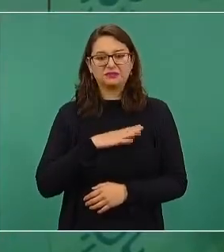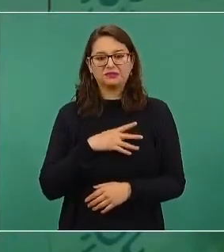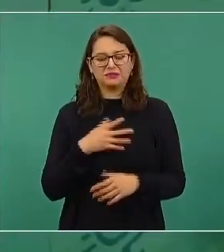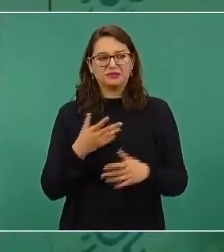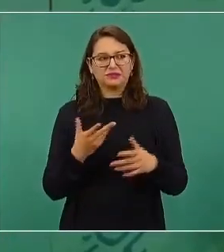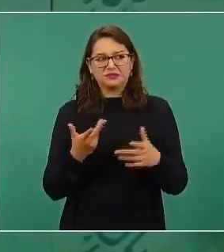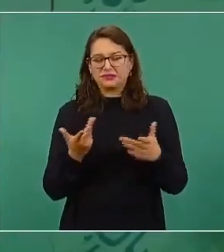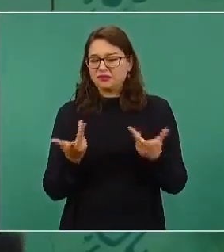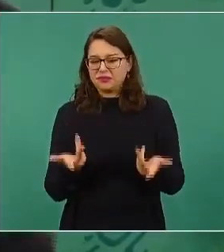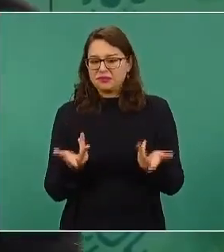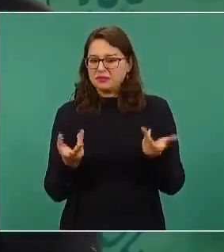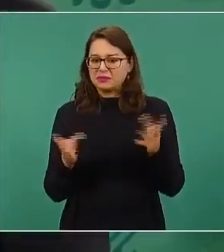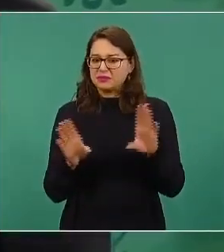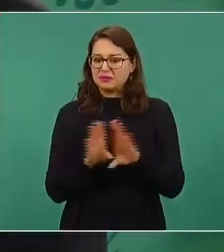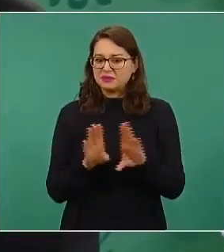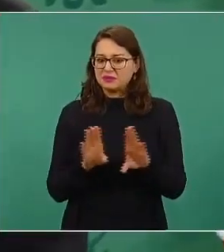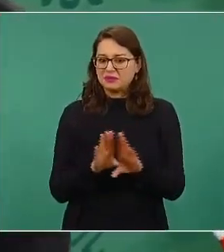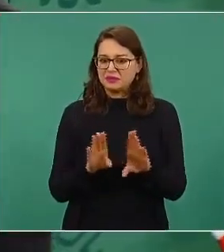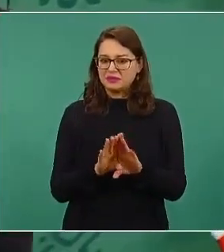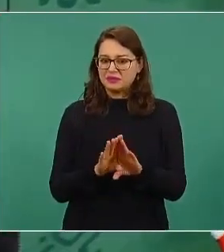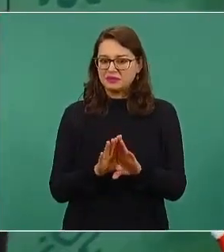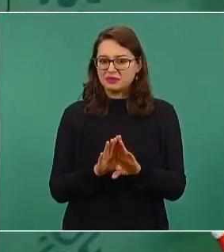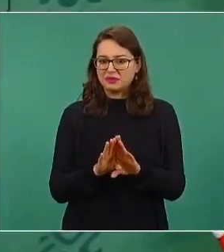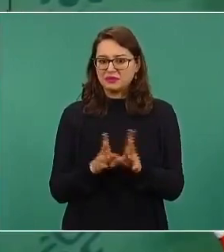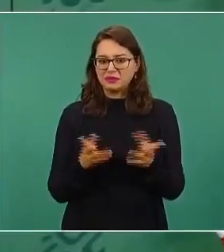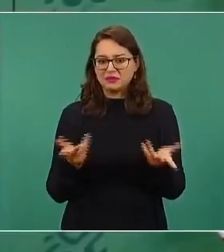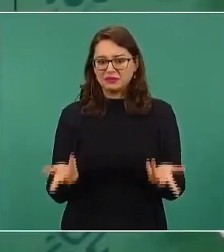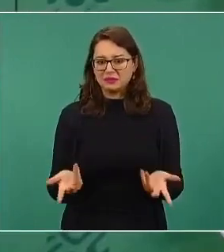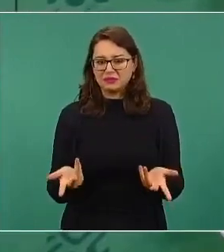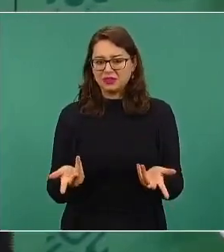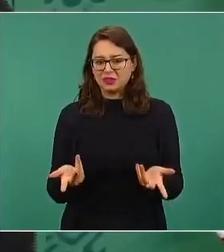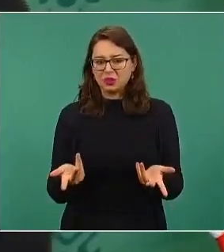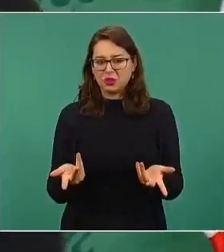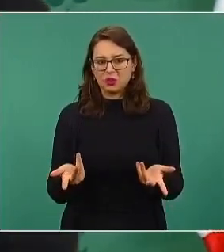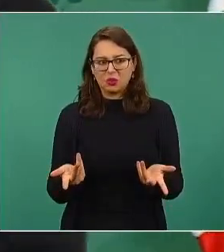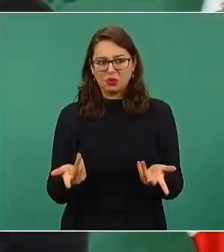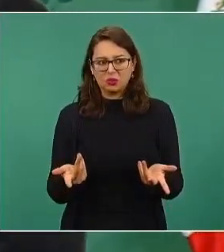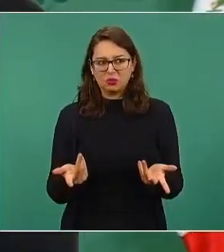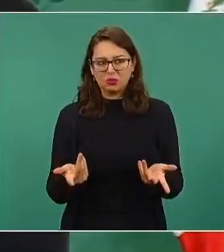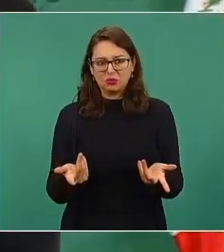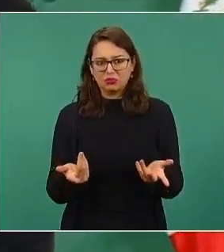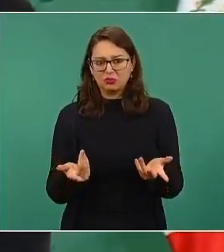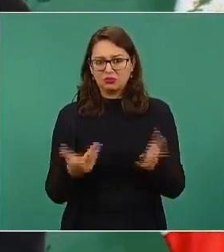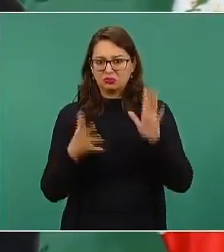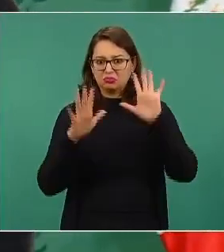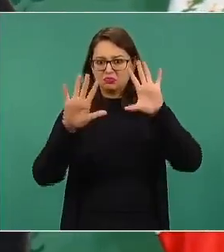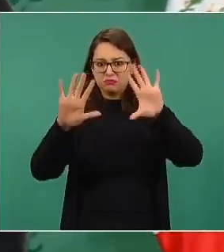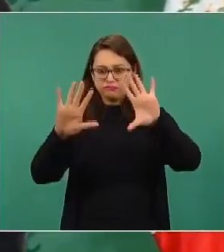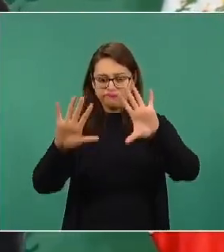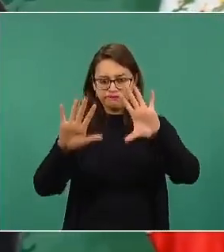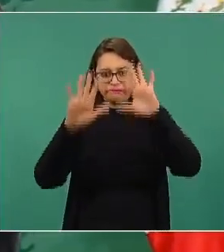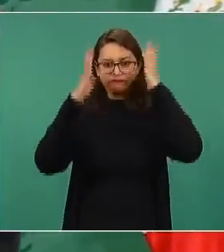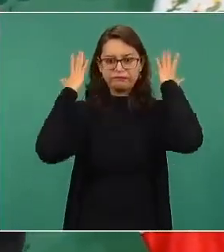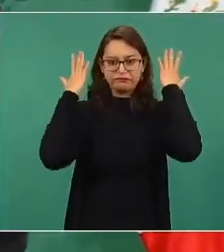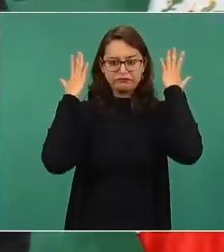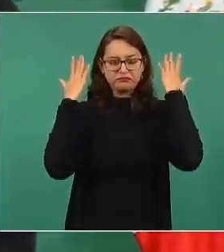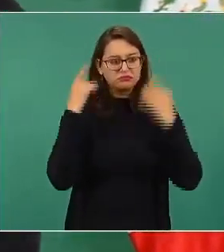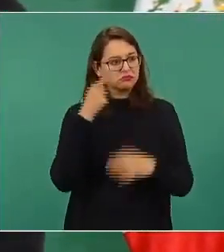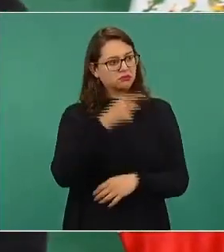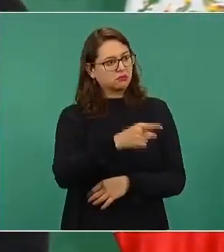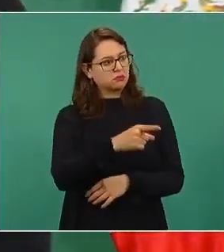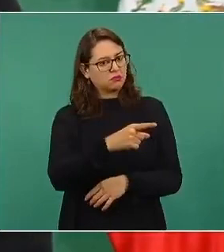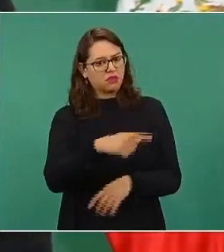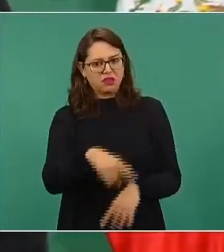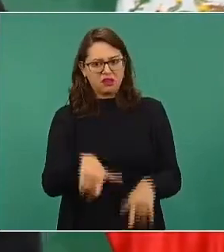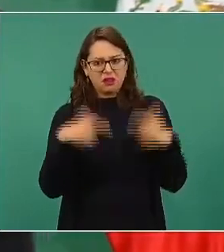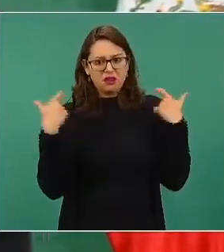el que de la noche a la mañana ya hay un nuevo multimillonario